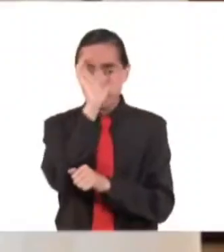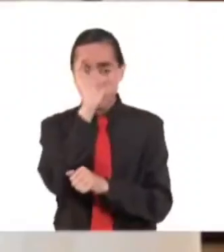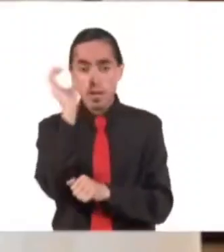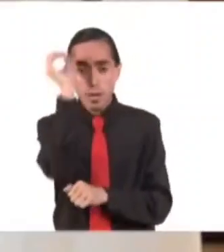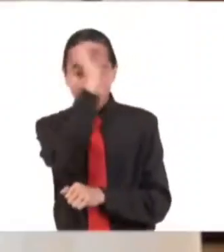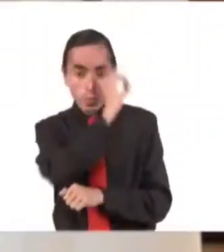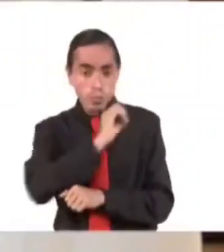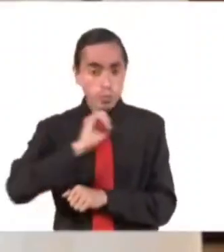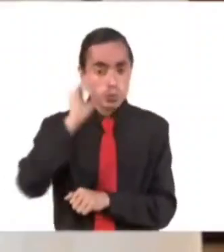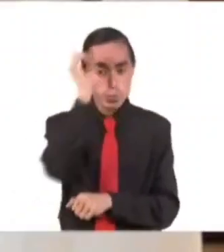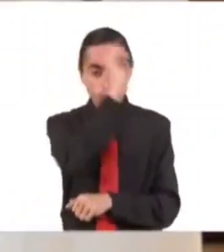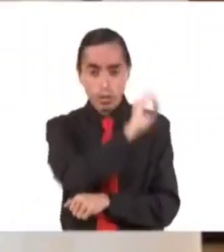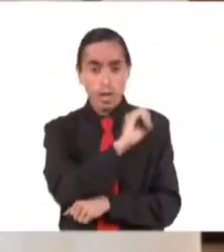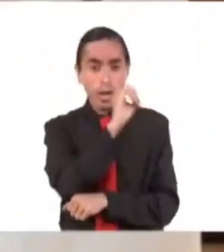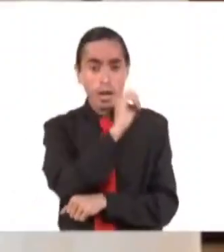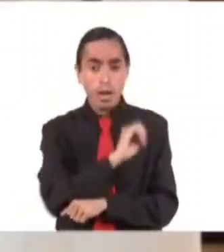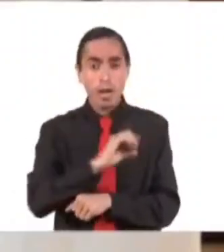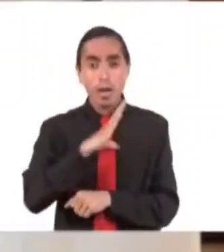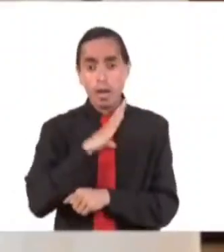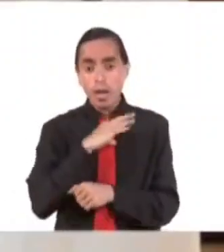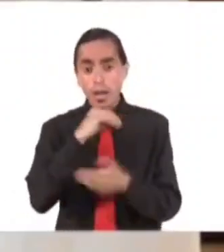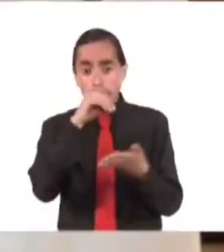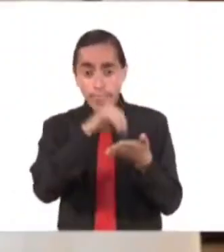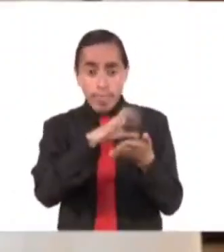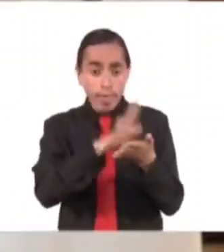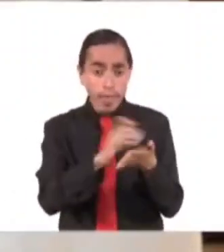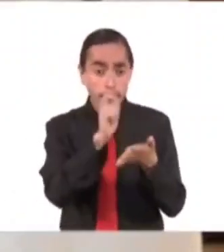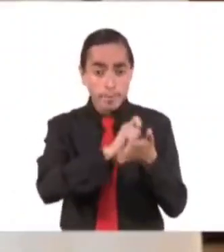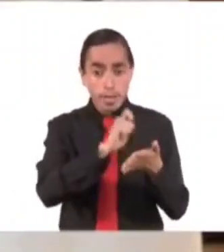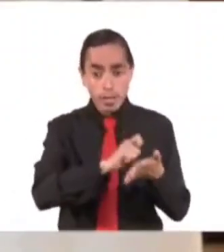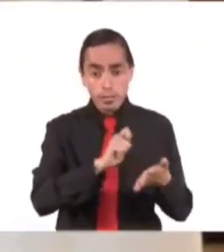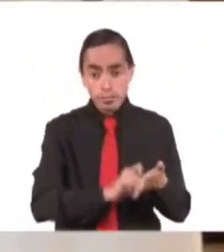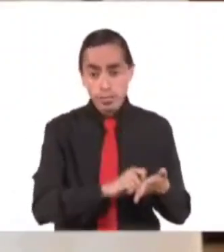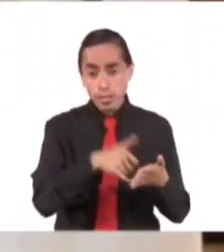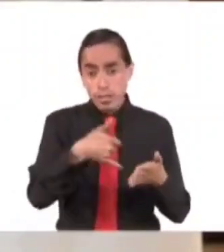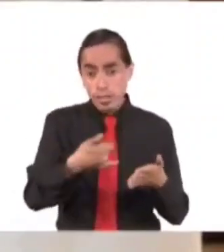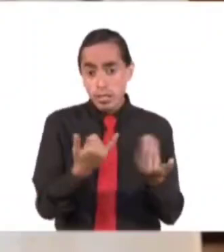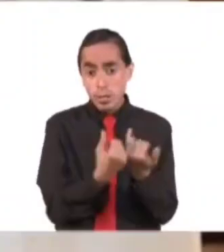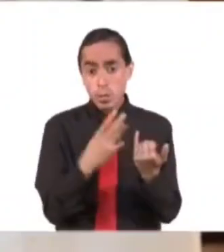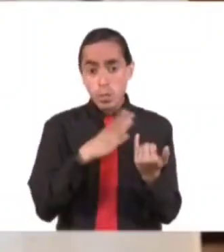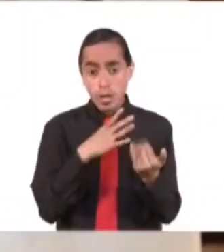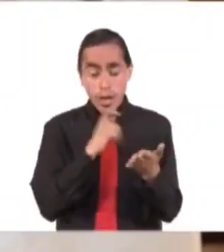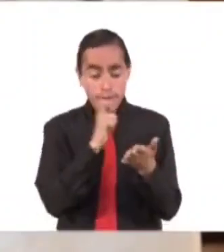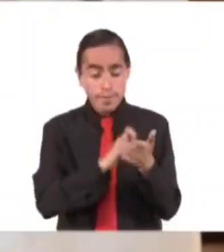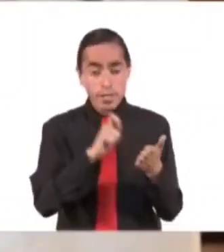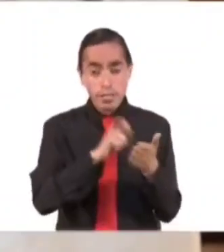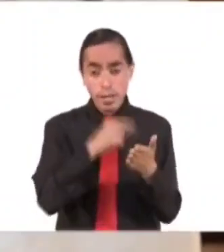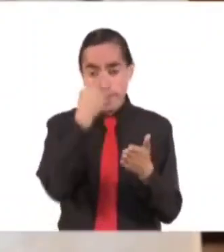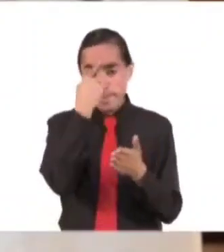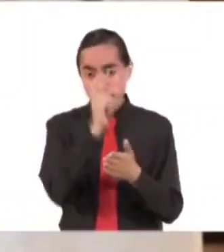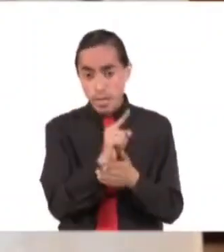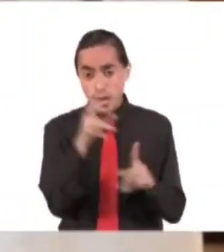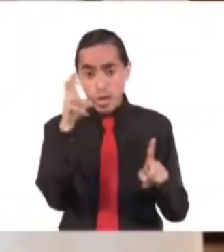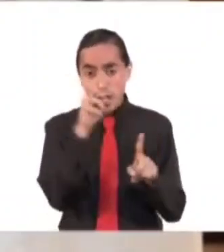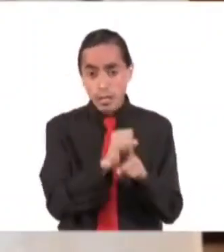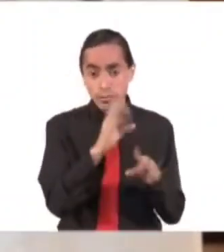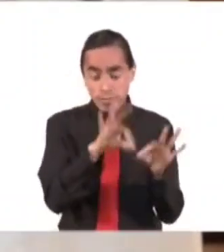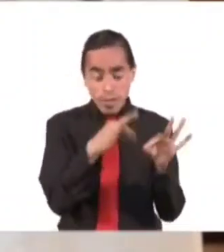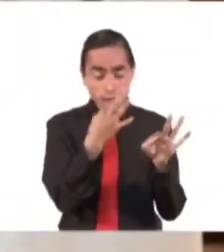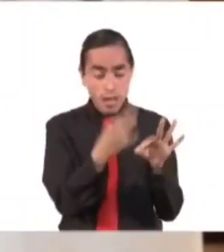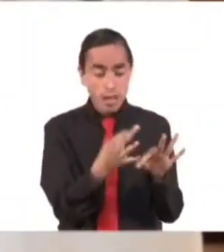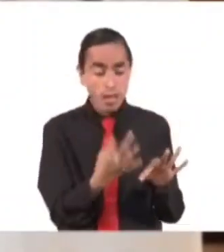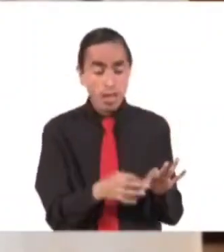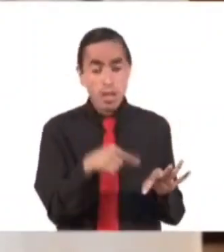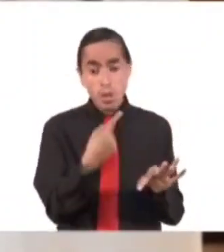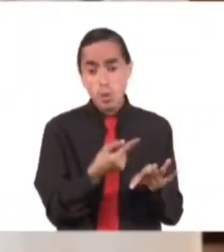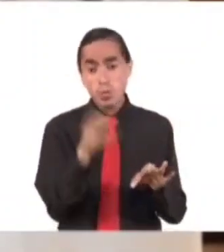observación, la documentación y el planteamiento de las soluciones de acuerdo con una metodología científica